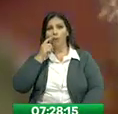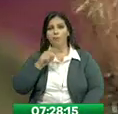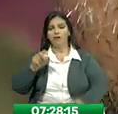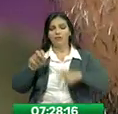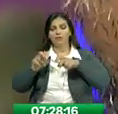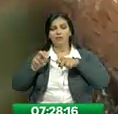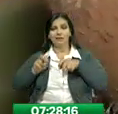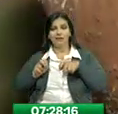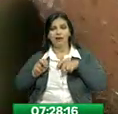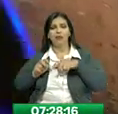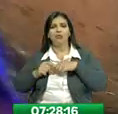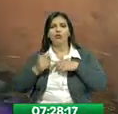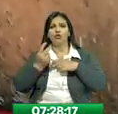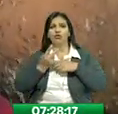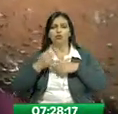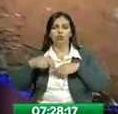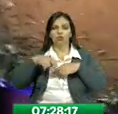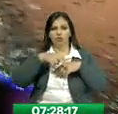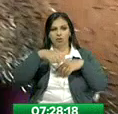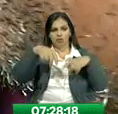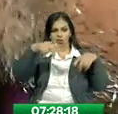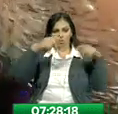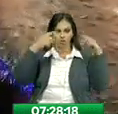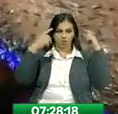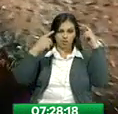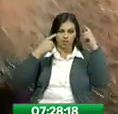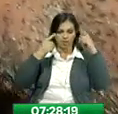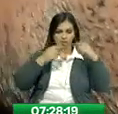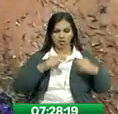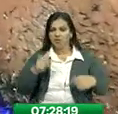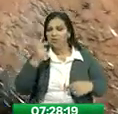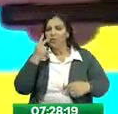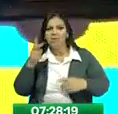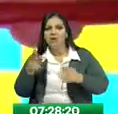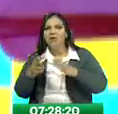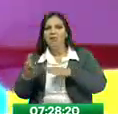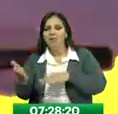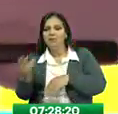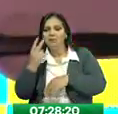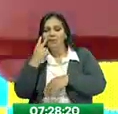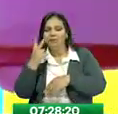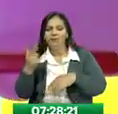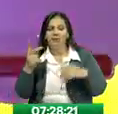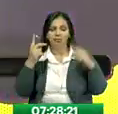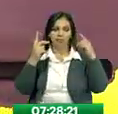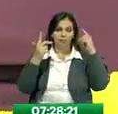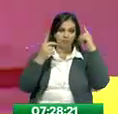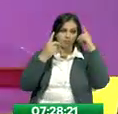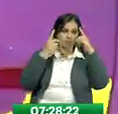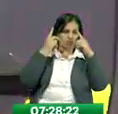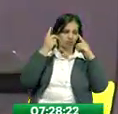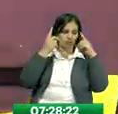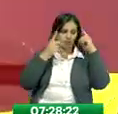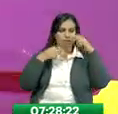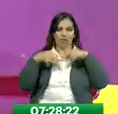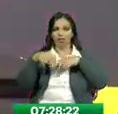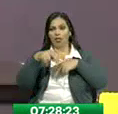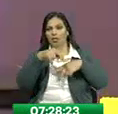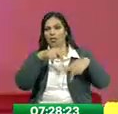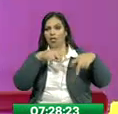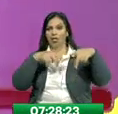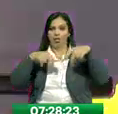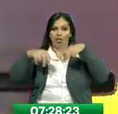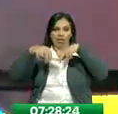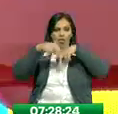allá, y el otro que se pudo detener, el que venía conduciendo el vehículo. El conductor del segundo auto fue retenido